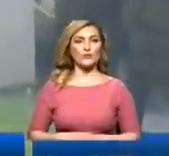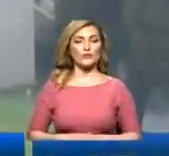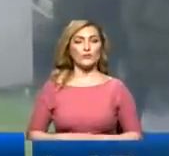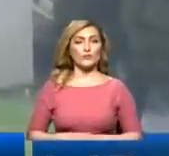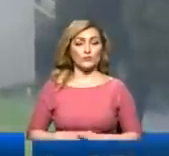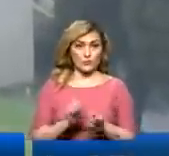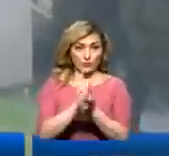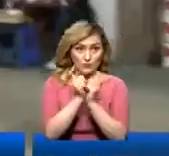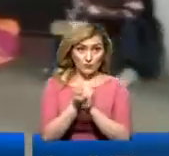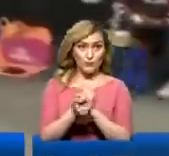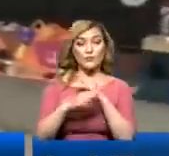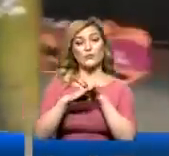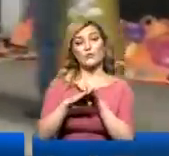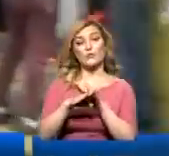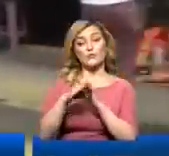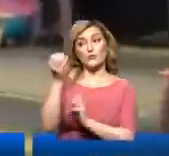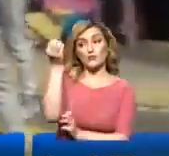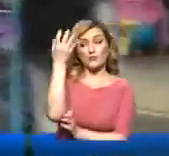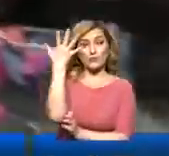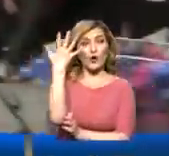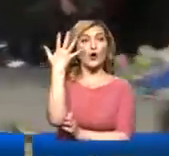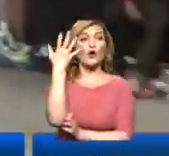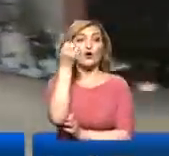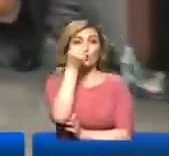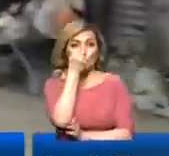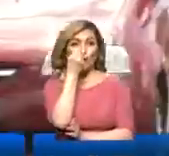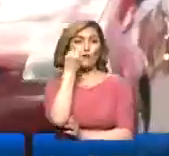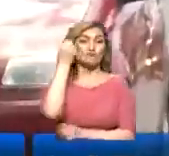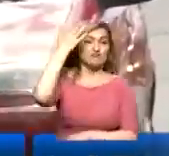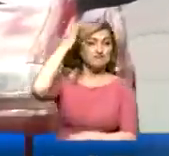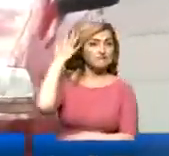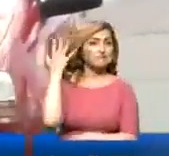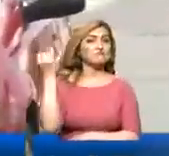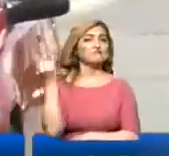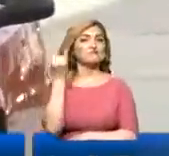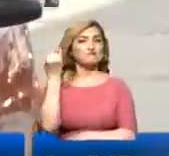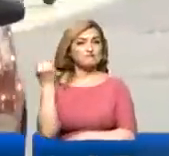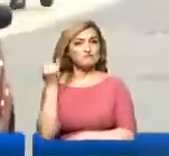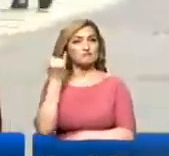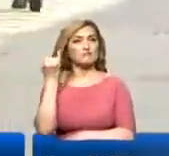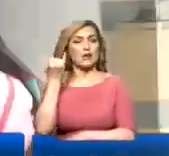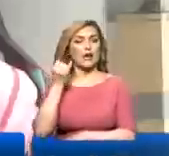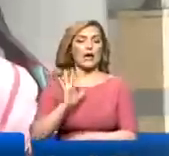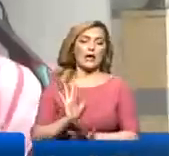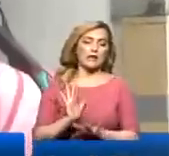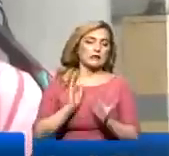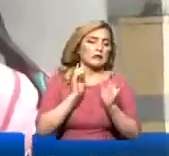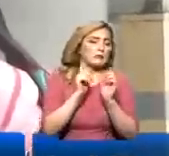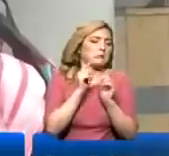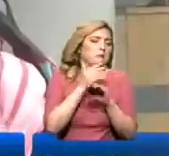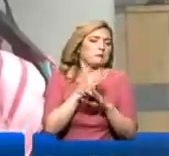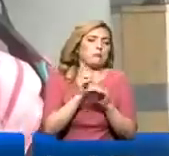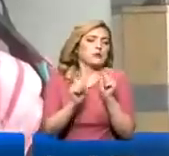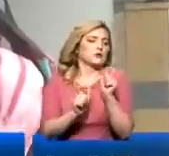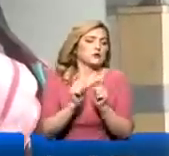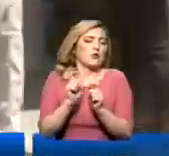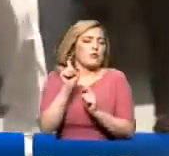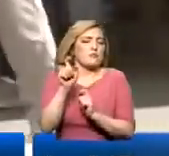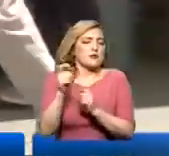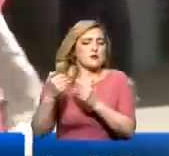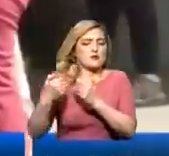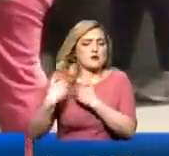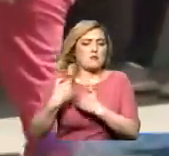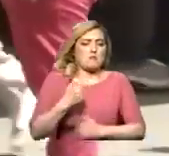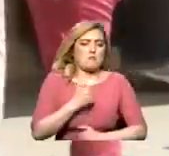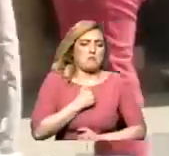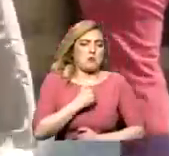Los cambios en las restricciones de los semáforos en el país flexibilizan las medidas y dejan bajo responsabilidad de cada ciudadano el cuidado para evitar más